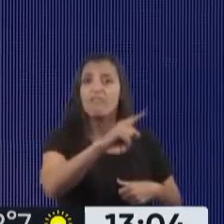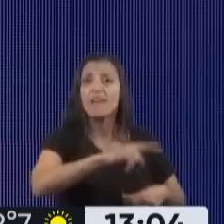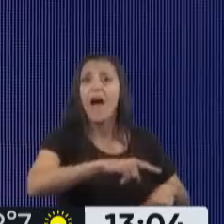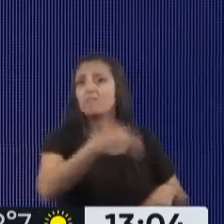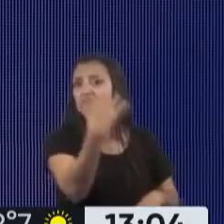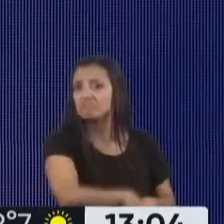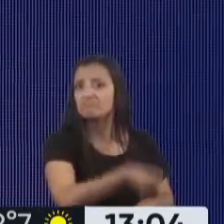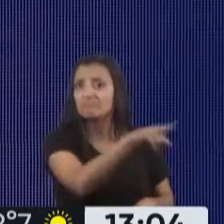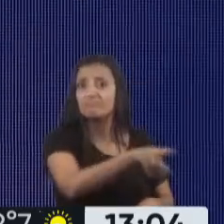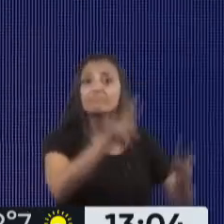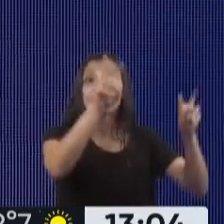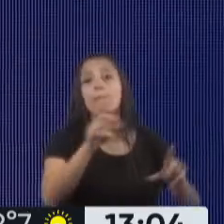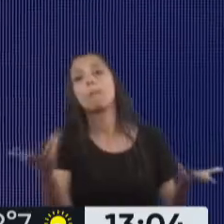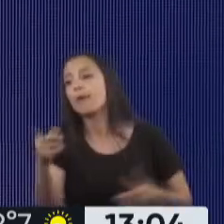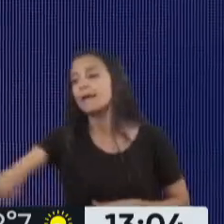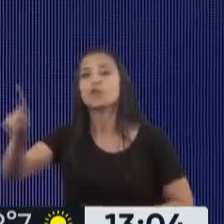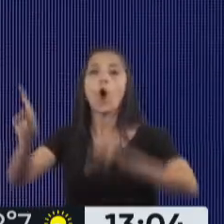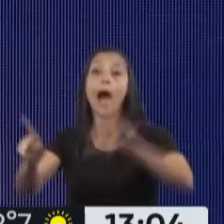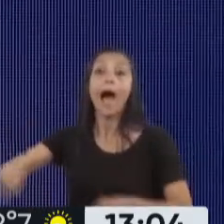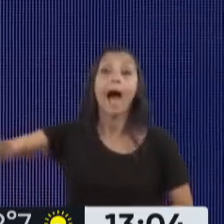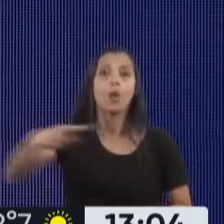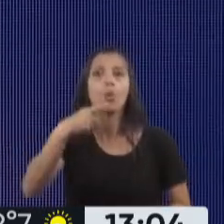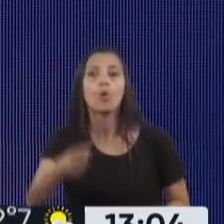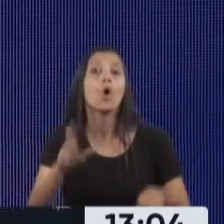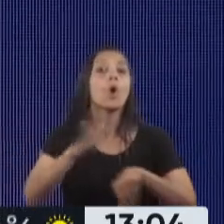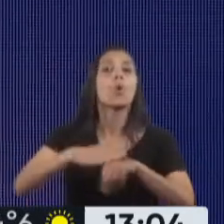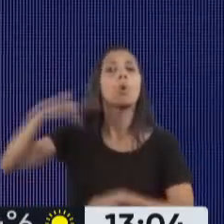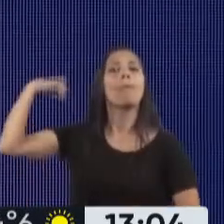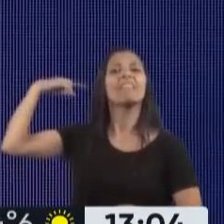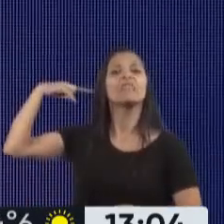Digo, por eso de alguno que la tintura le quemó el cerebro.